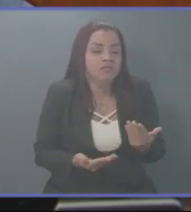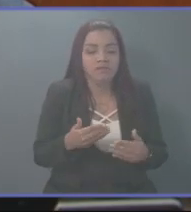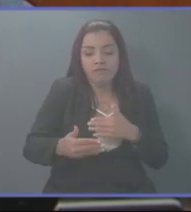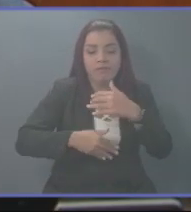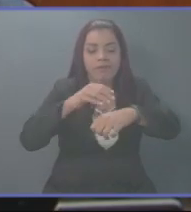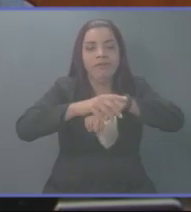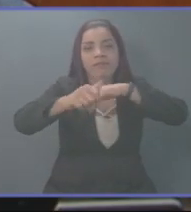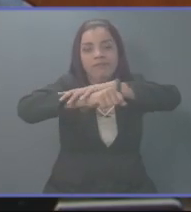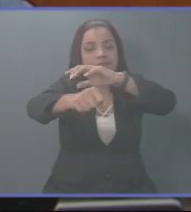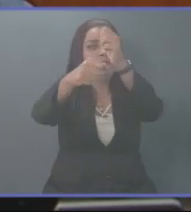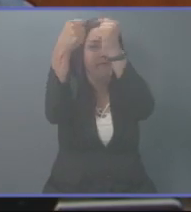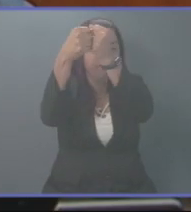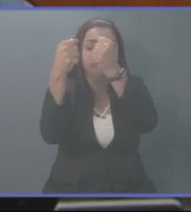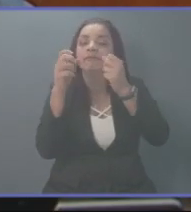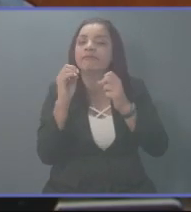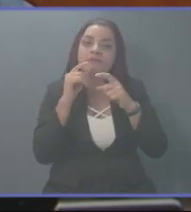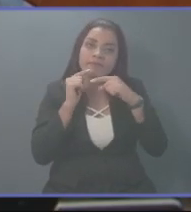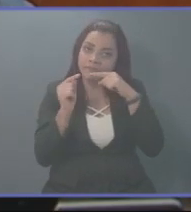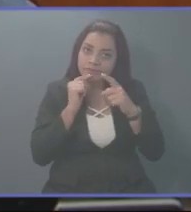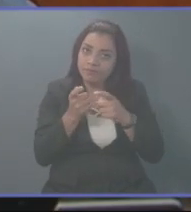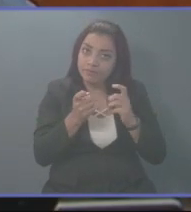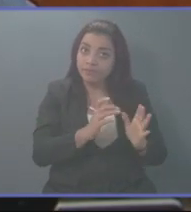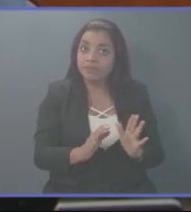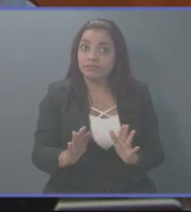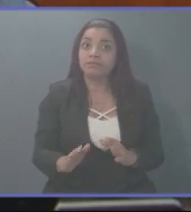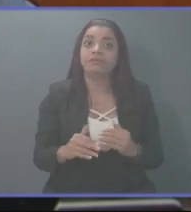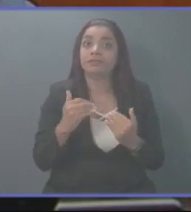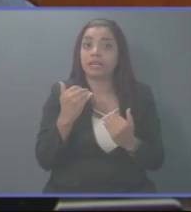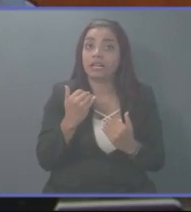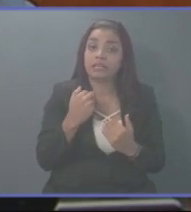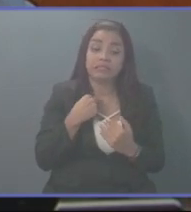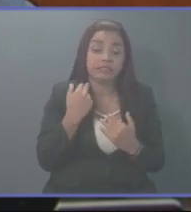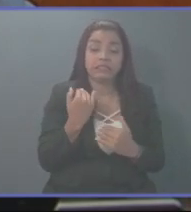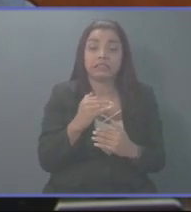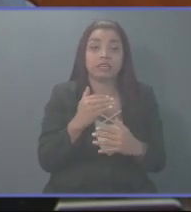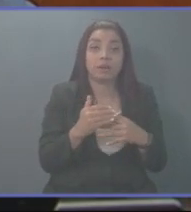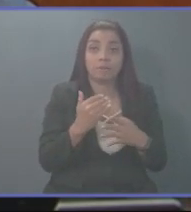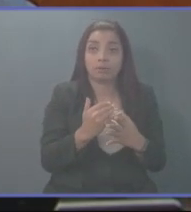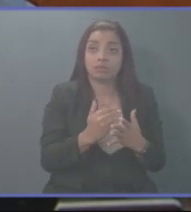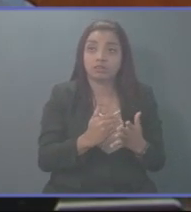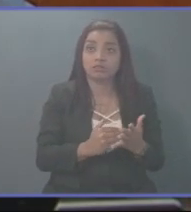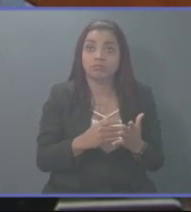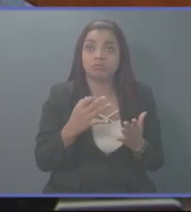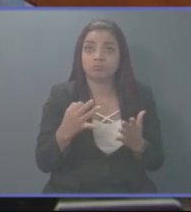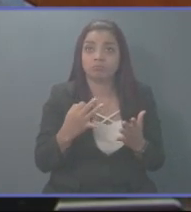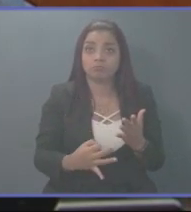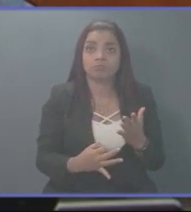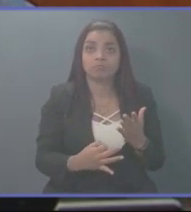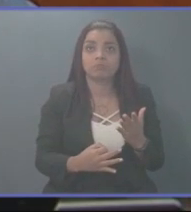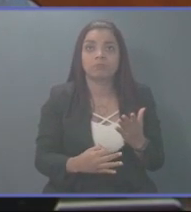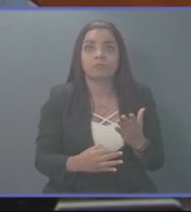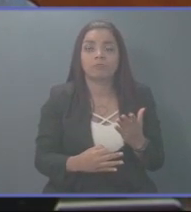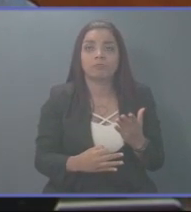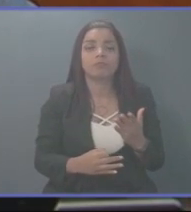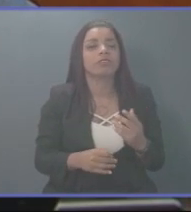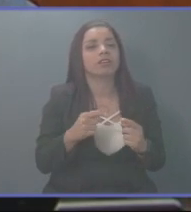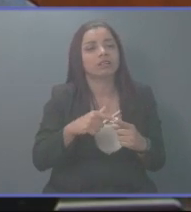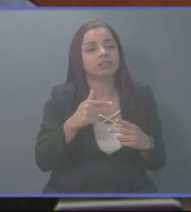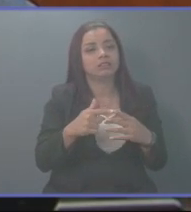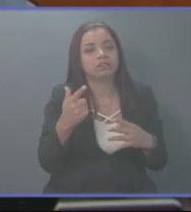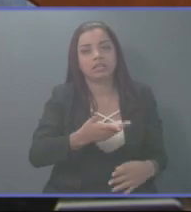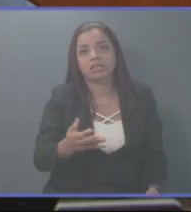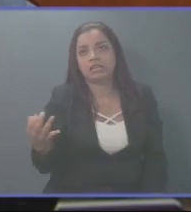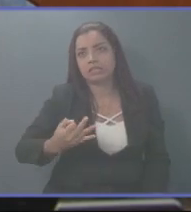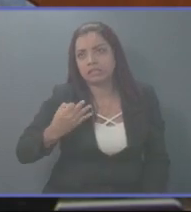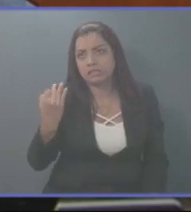penal, administrativo o de otra índole, limitándose a las estrictamente imprescindibles. Principio de